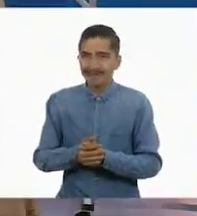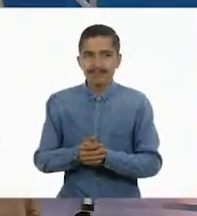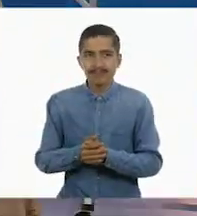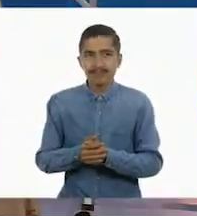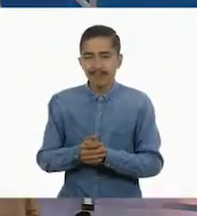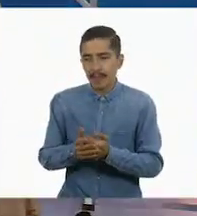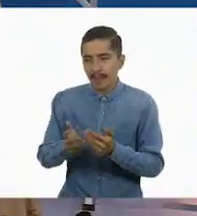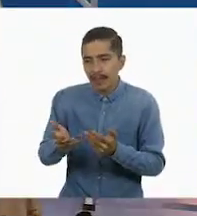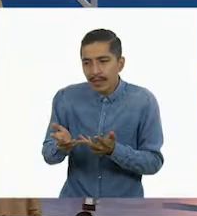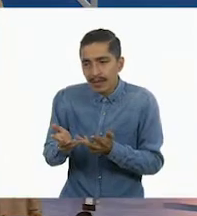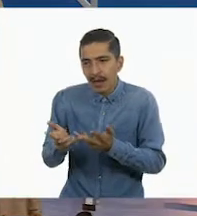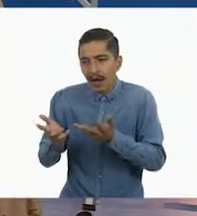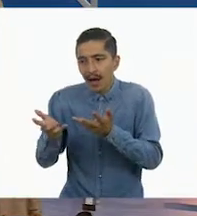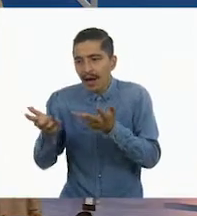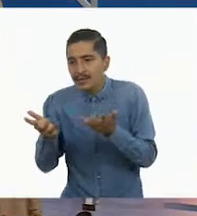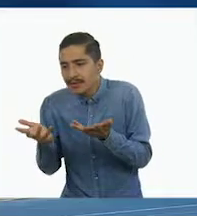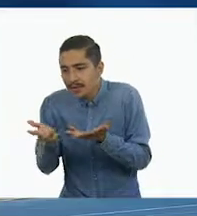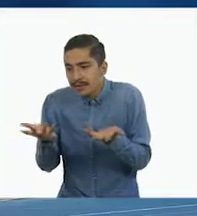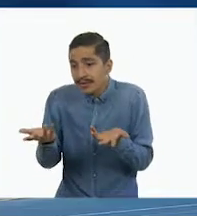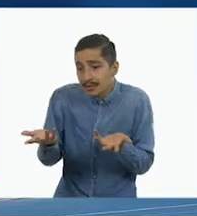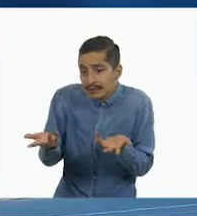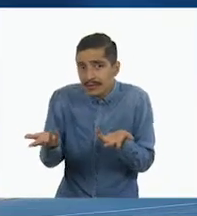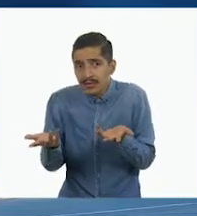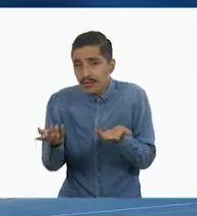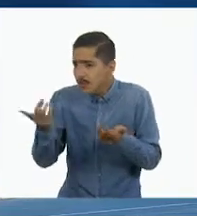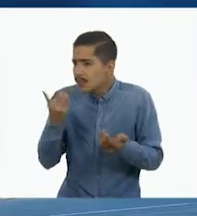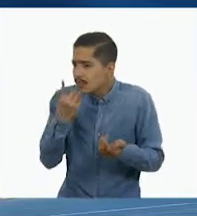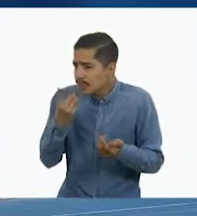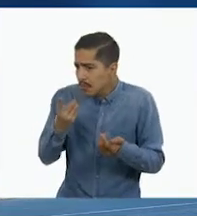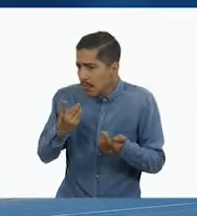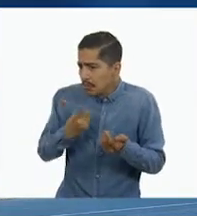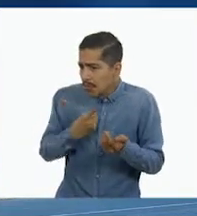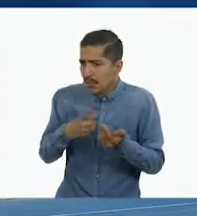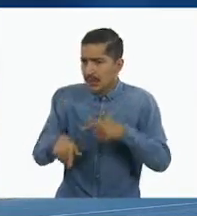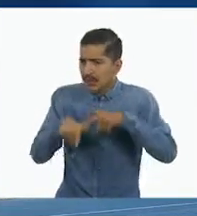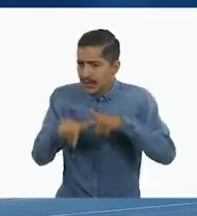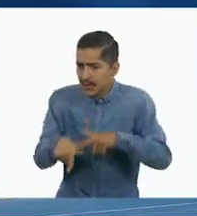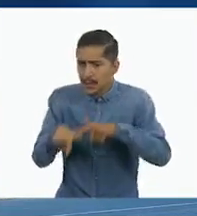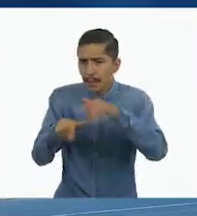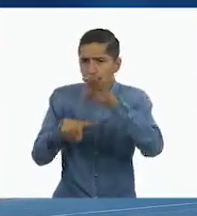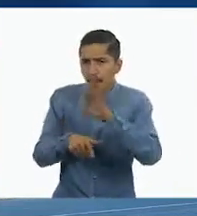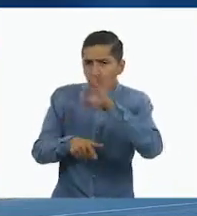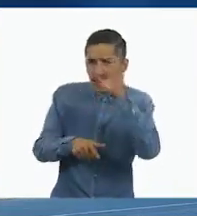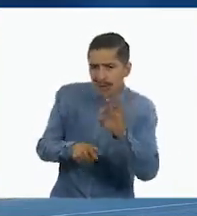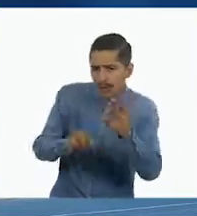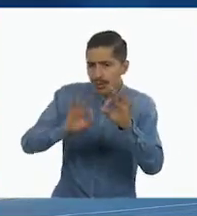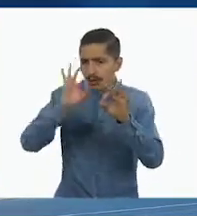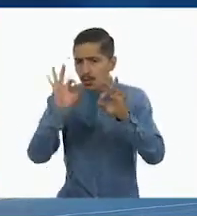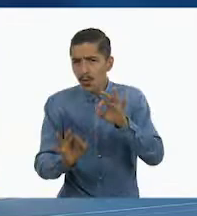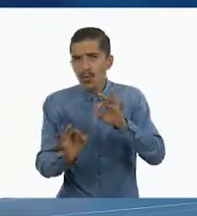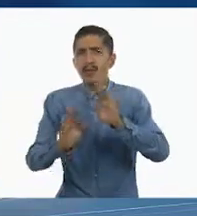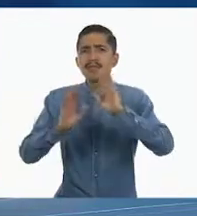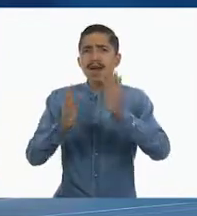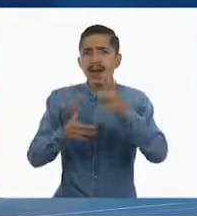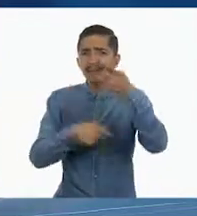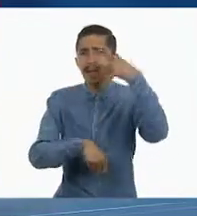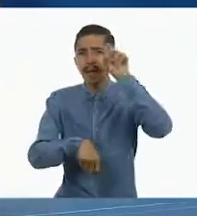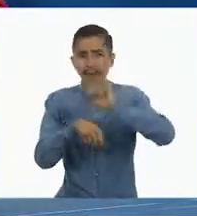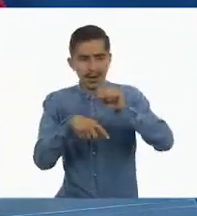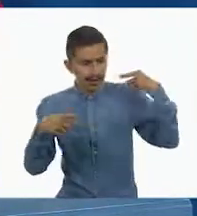¿Qué vamos a hacer? Es que me dijiste que íbamos a seguir viendo los porcentajes como lo hemos estado haciendo en estas